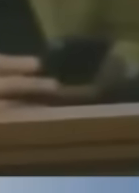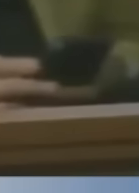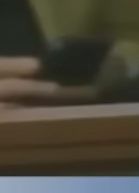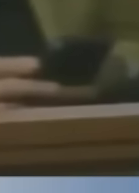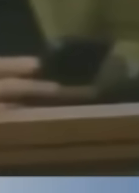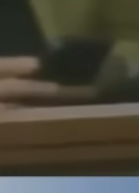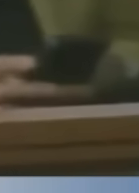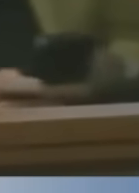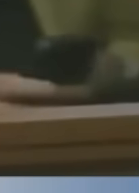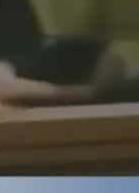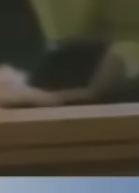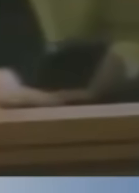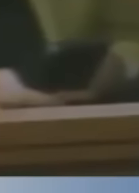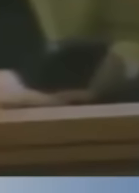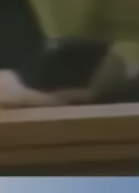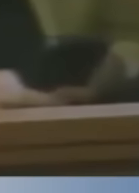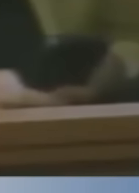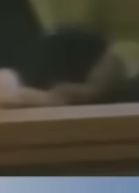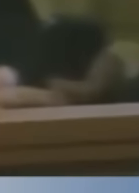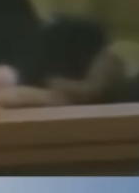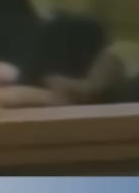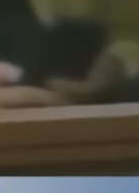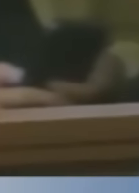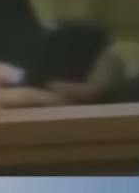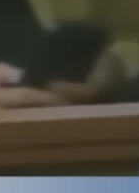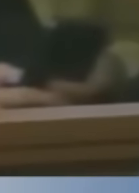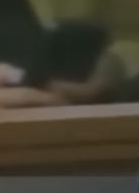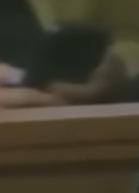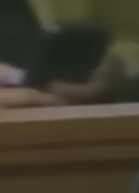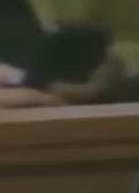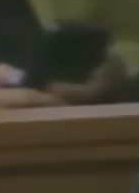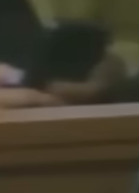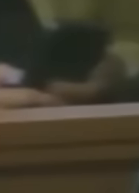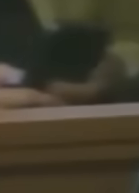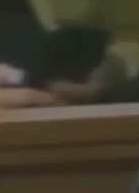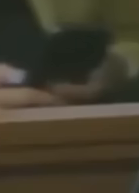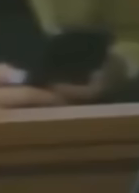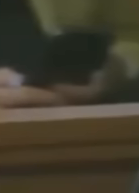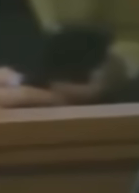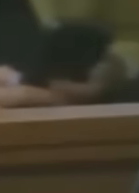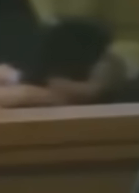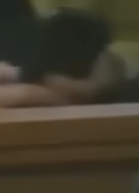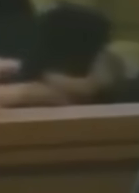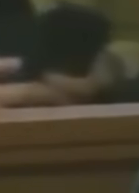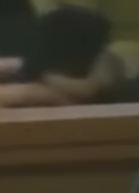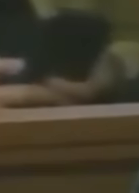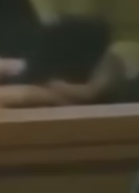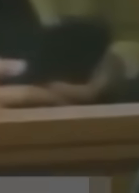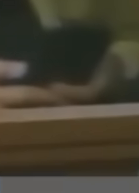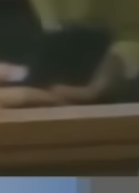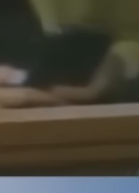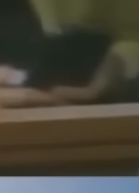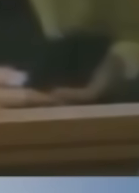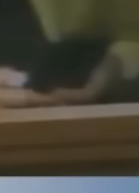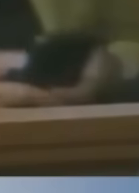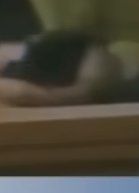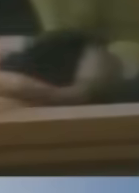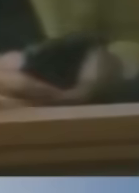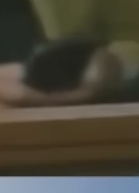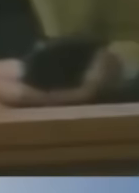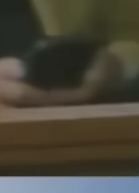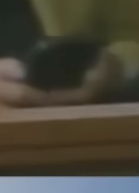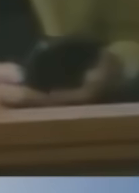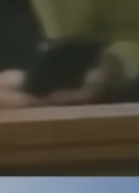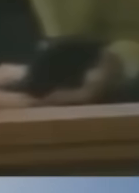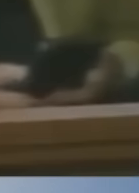tardes. Fueron declaraciones que entregó el día de ayer por la tarde la ministra vocera Camila Vallejo acá en el Palacio de la